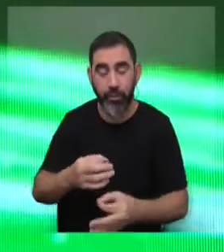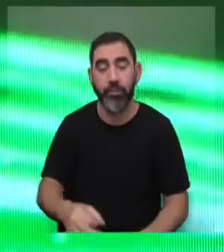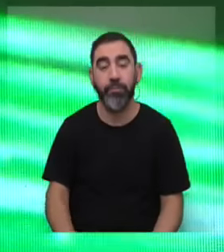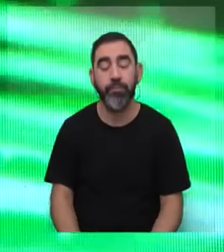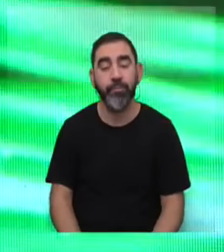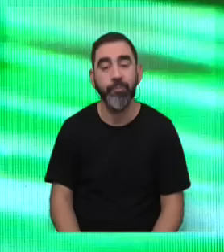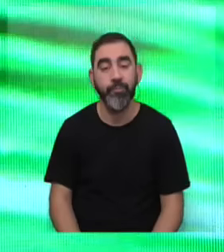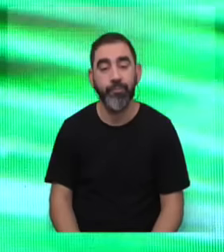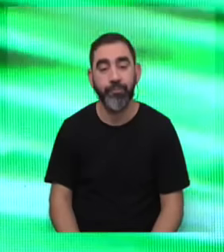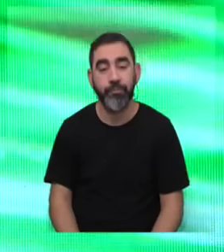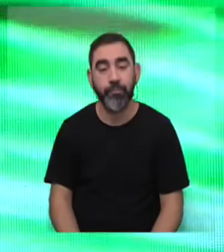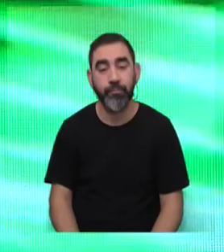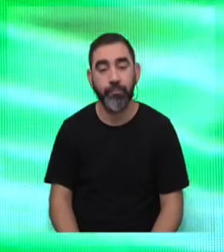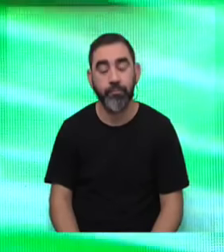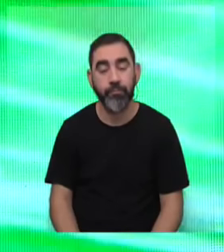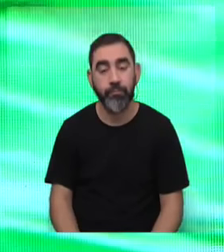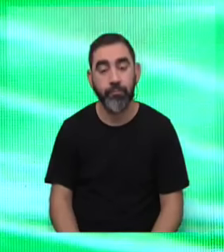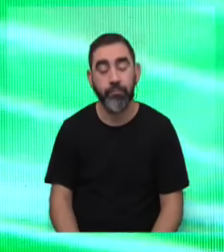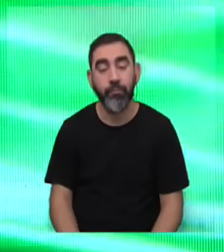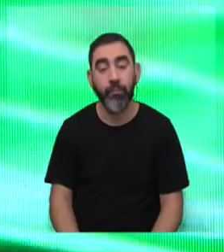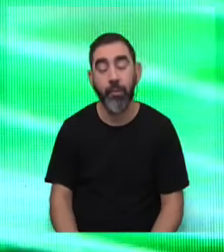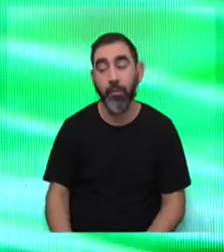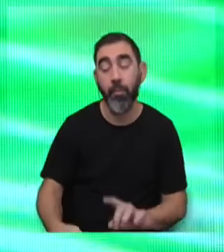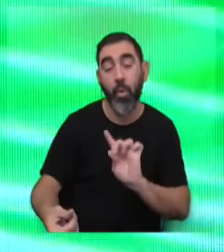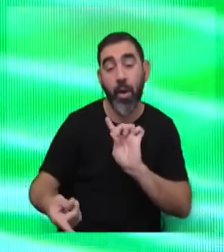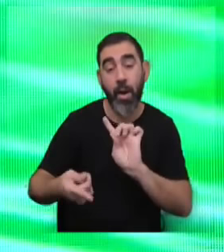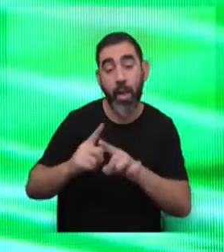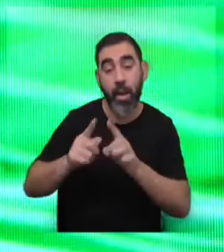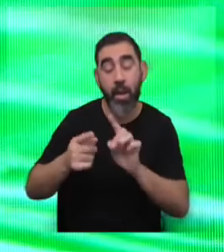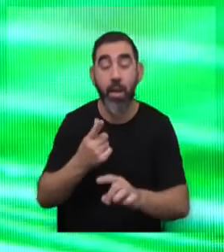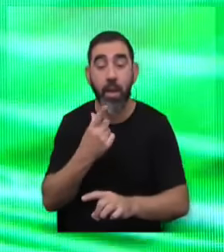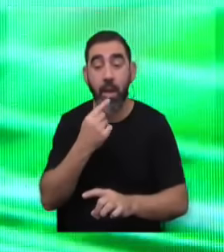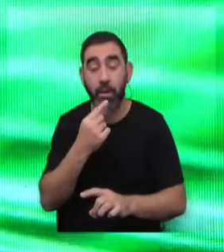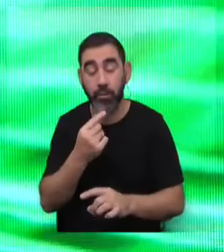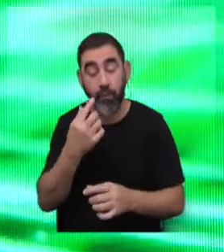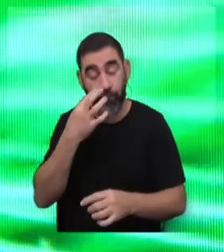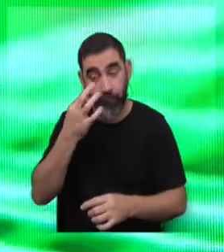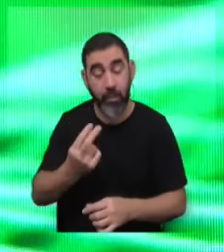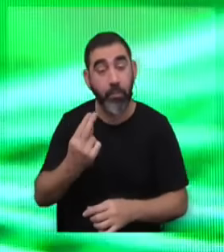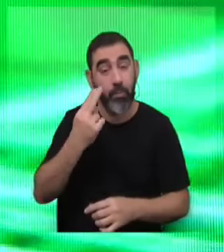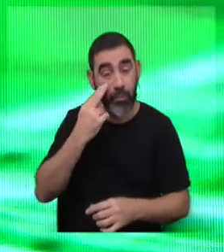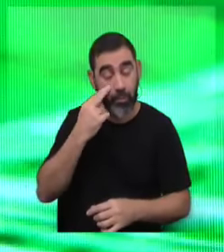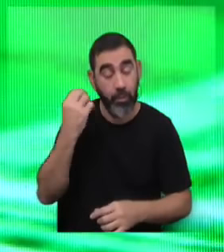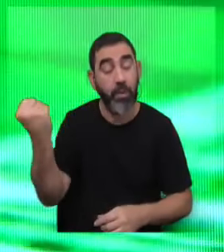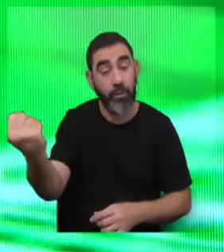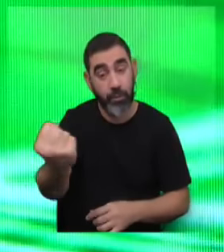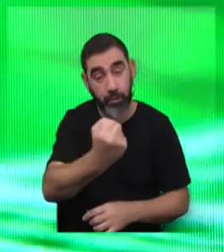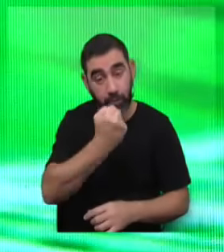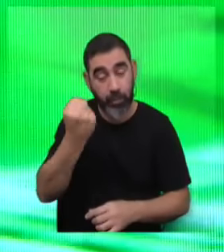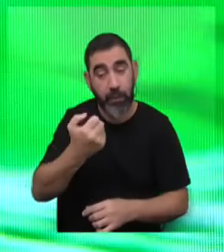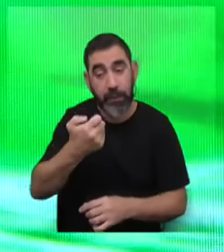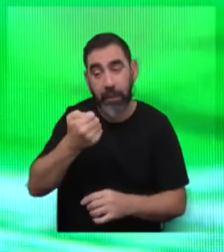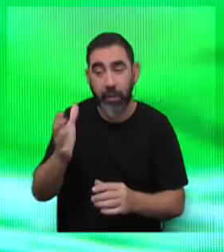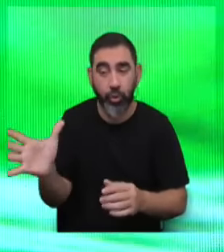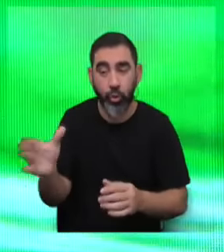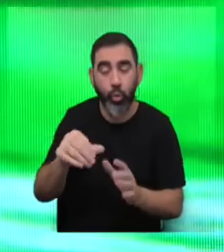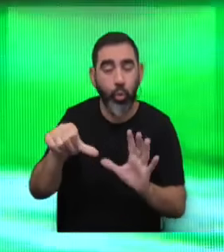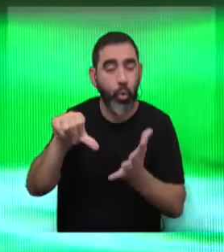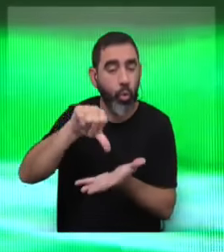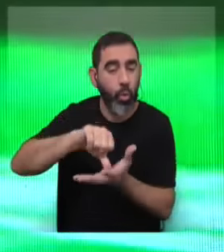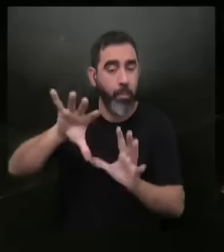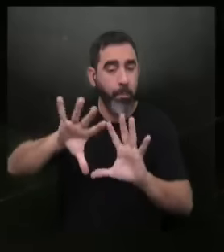problemas por ejemplo la relación con la policía se ha vuelto un problema muy importante en casi todos los países del mundo